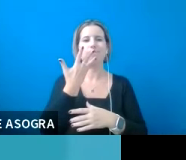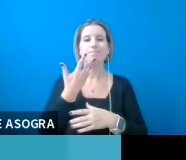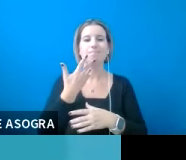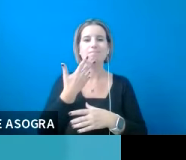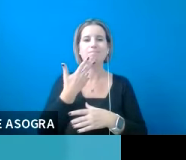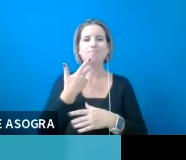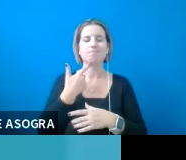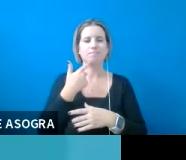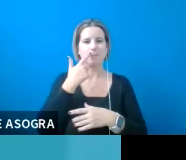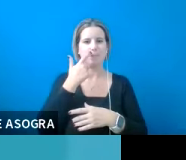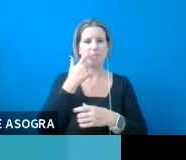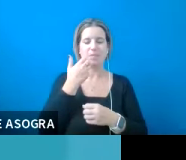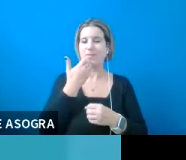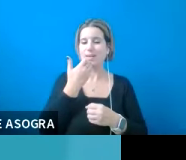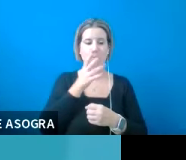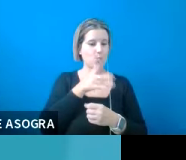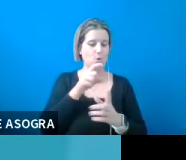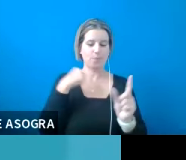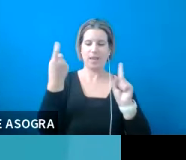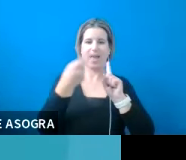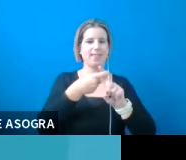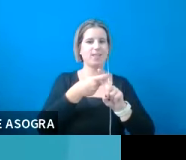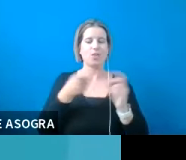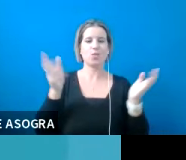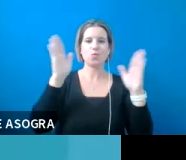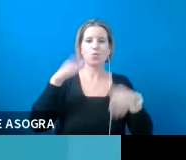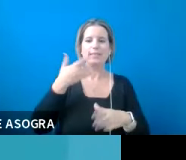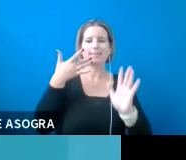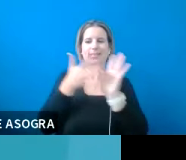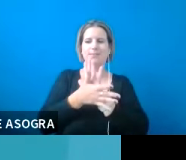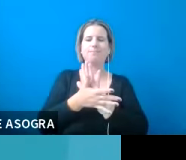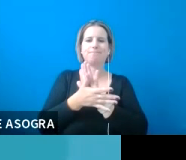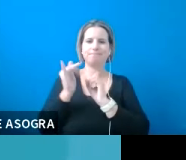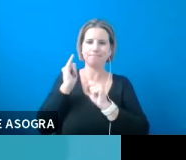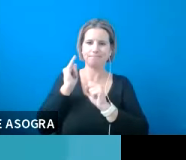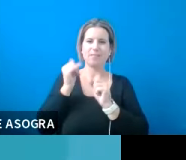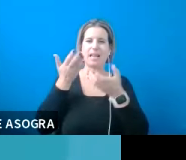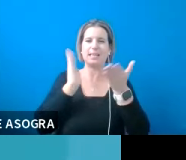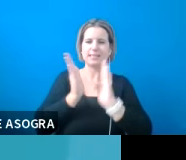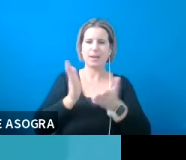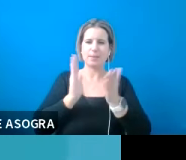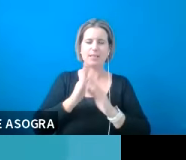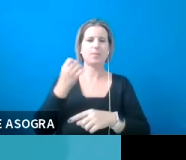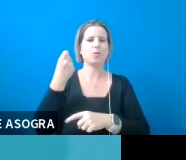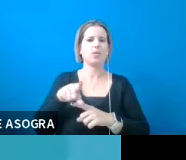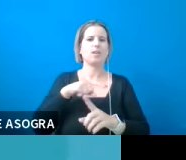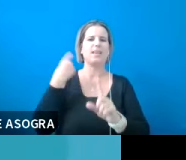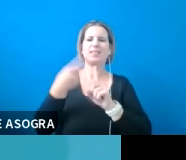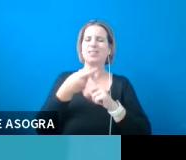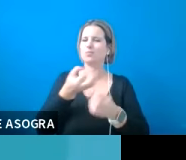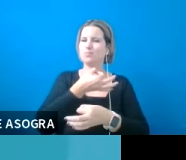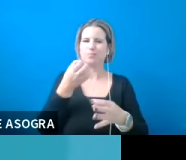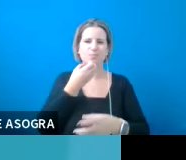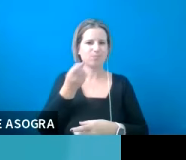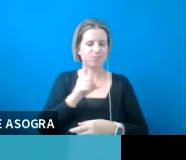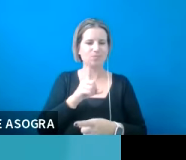inadecuado acceso al diagnóstico ha supuesto para ellas terapias innecesarias diagnósticos inadecuados y